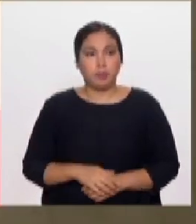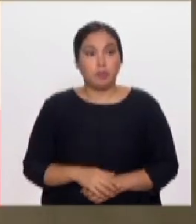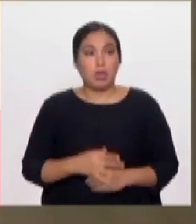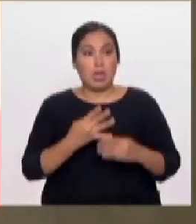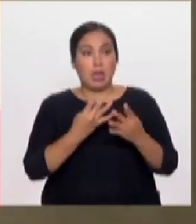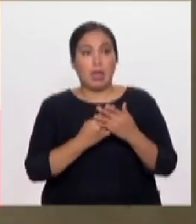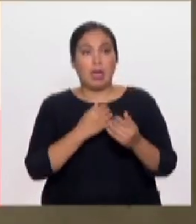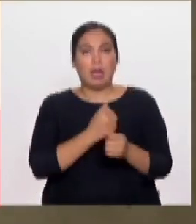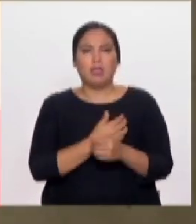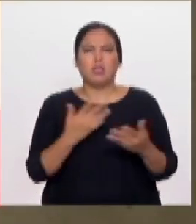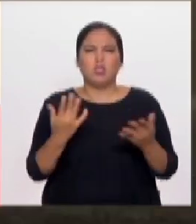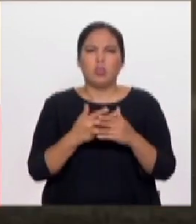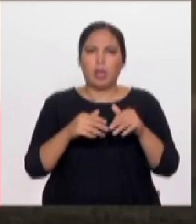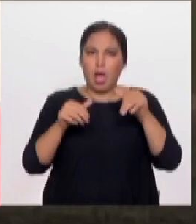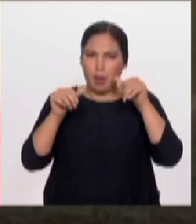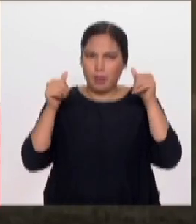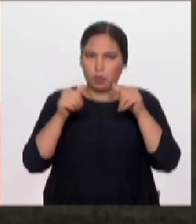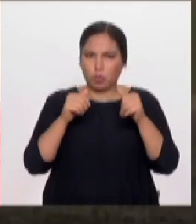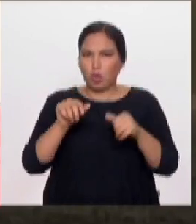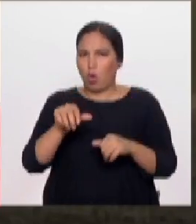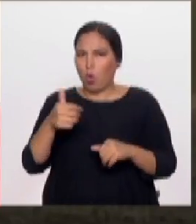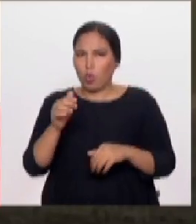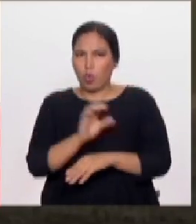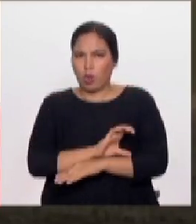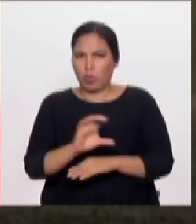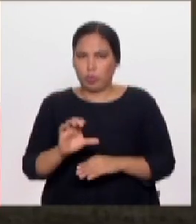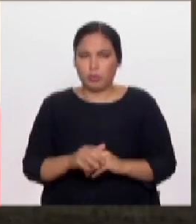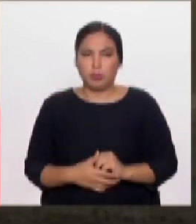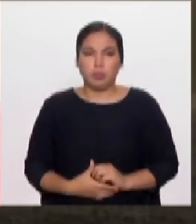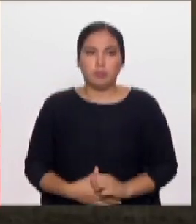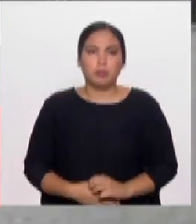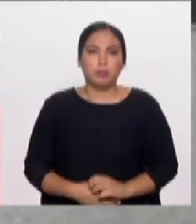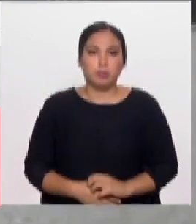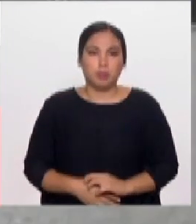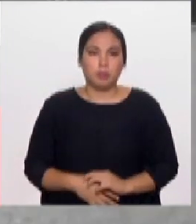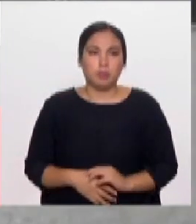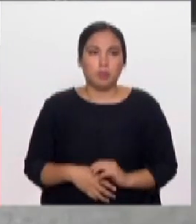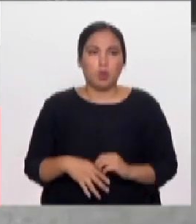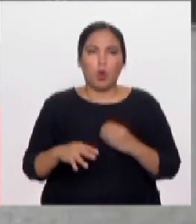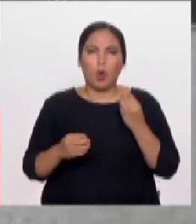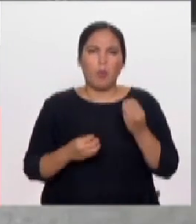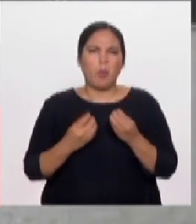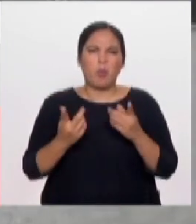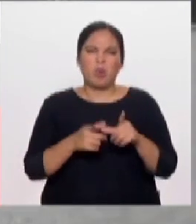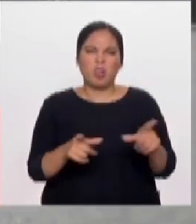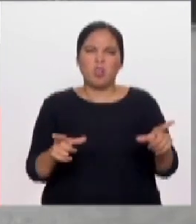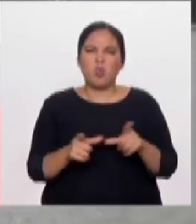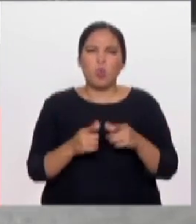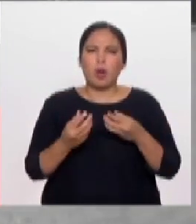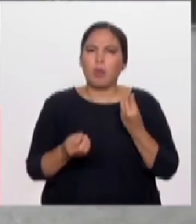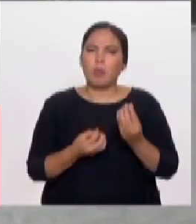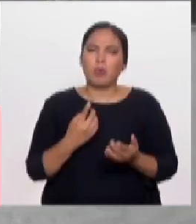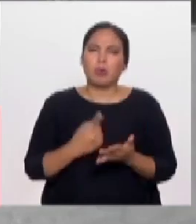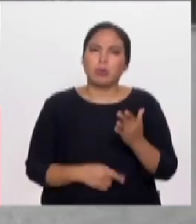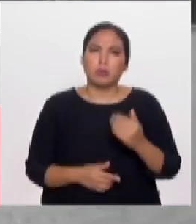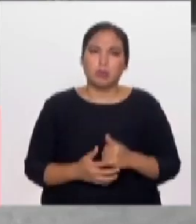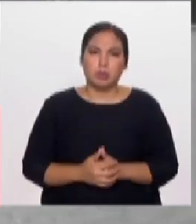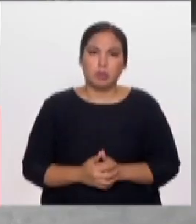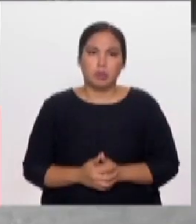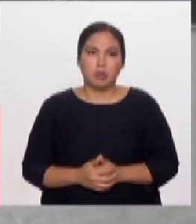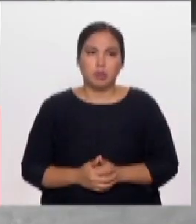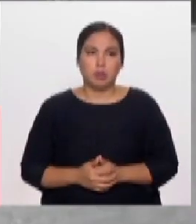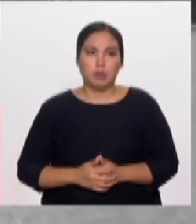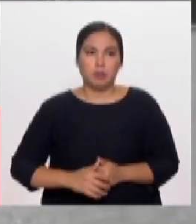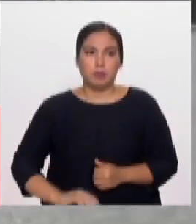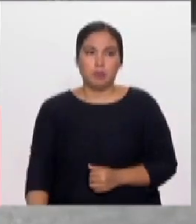ubicado en la Amazonía y el otro en la costa. ¿Y por qué las hicimos en esos dos puntos, en Pastaza y en Julio